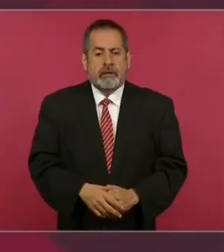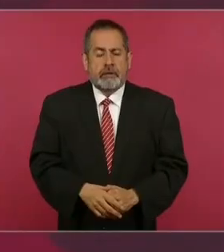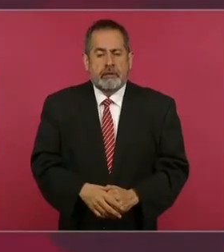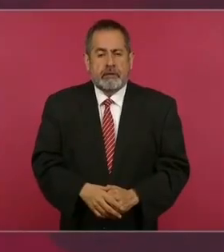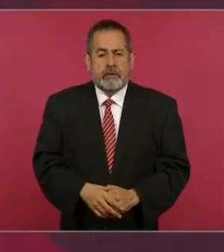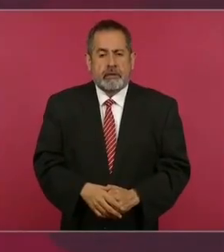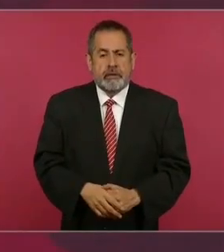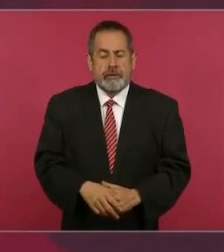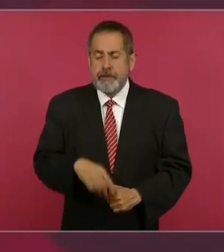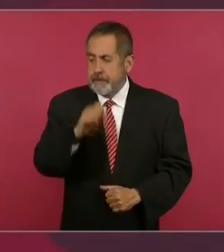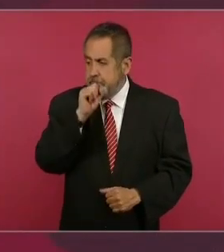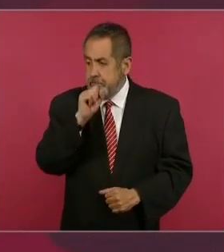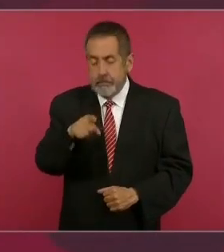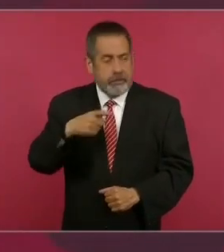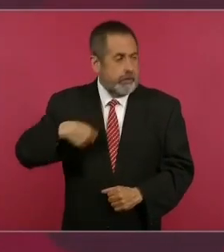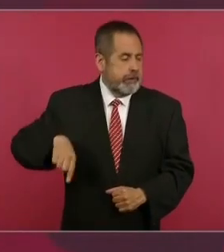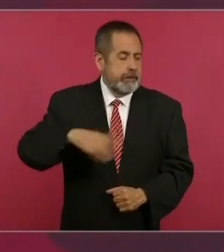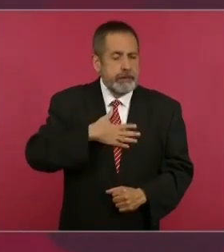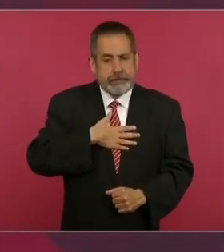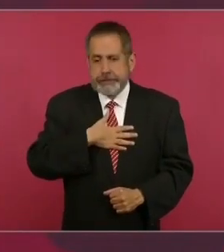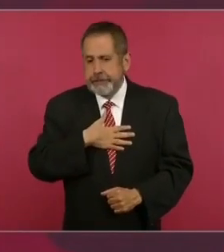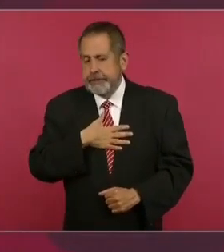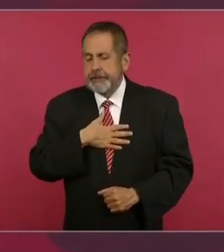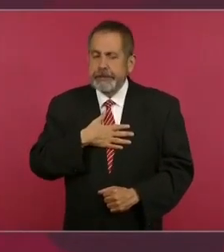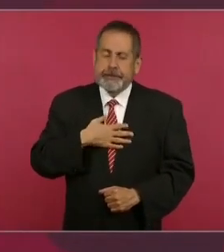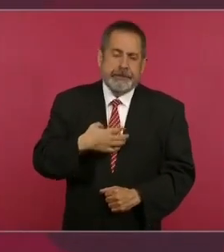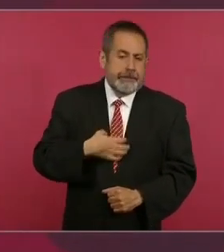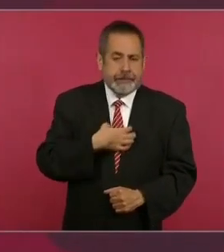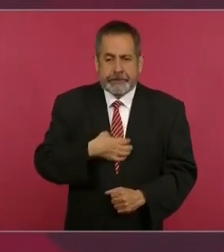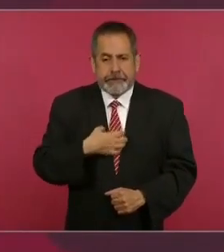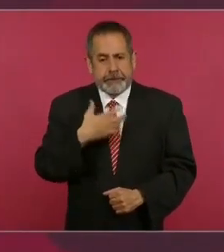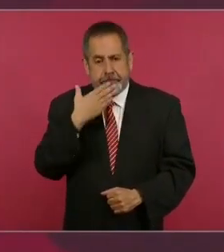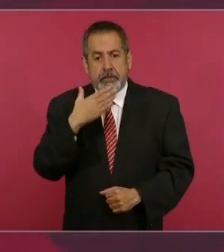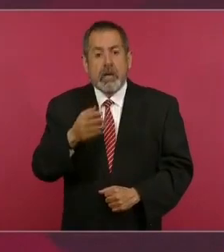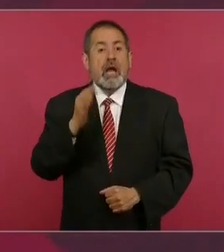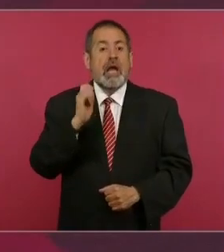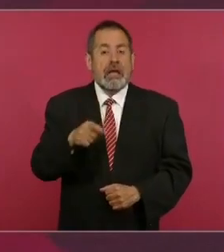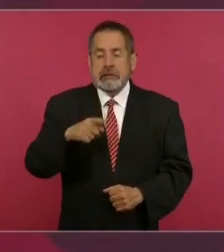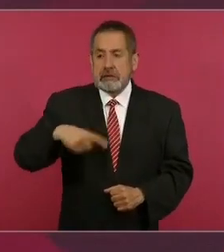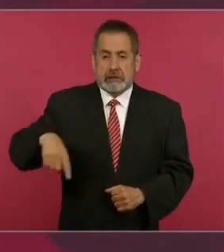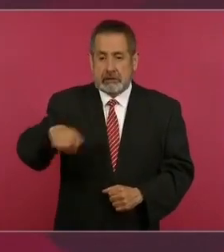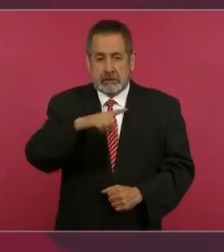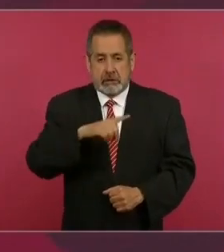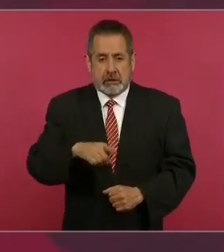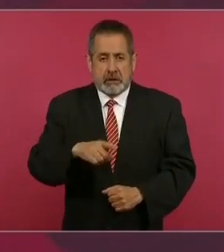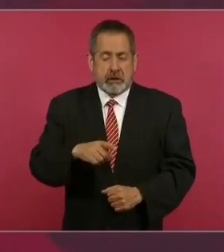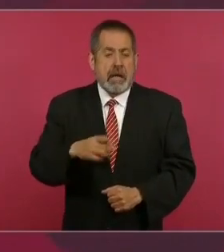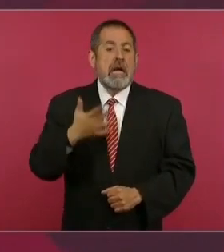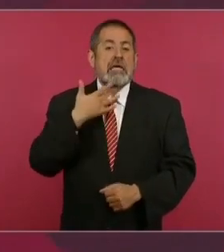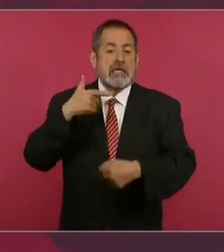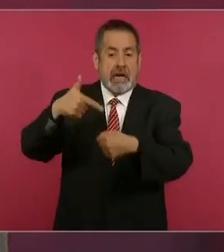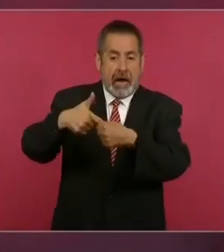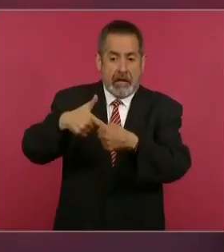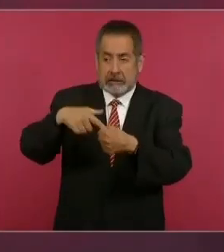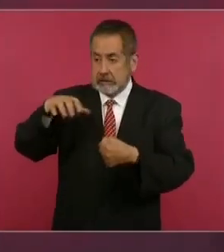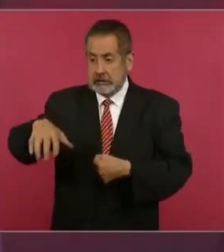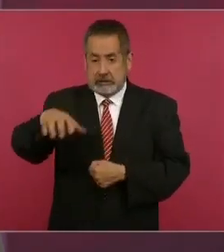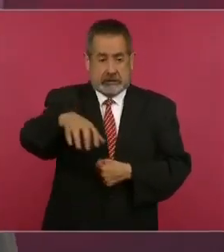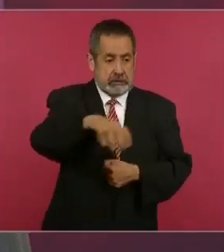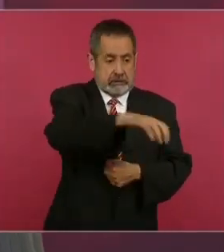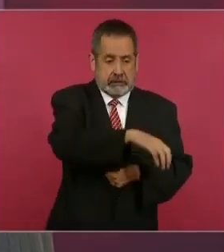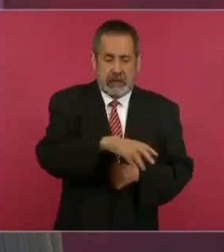Celebramos el que ya estén abiertas gasolinerías,